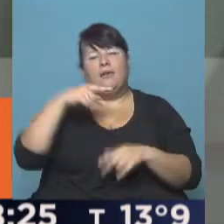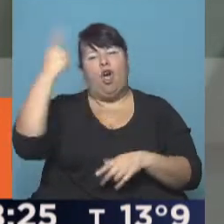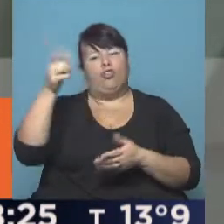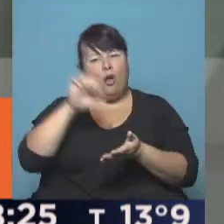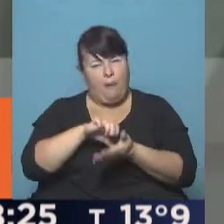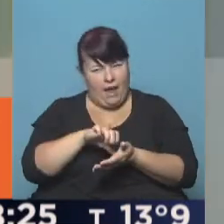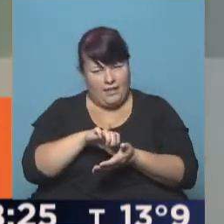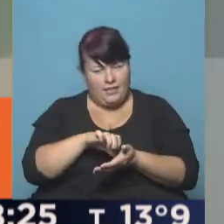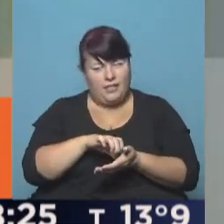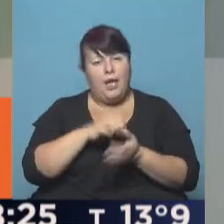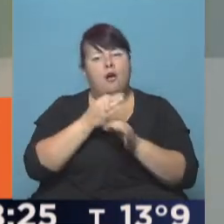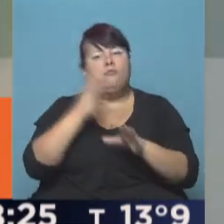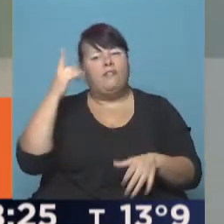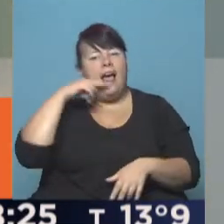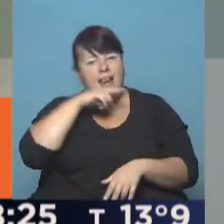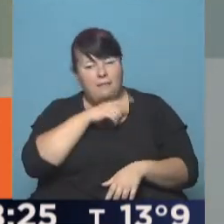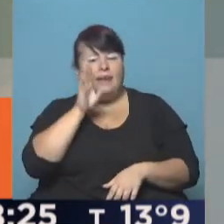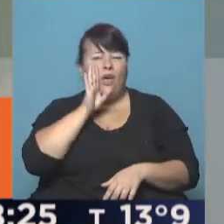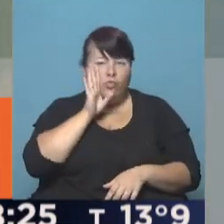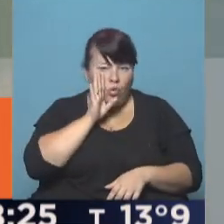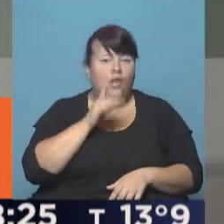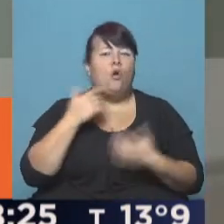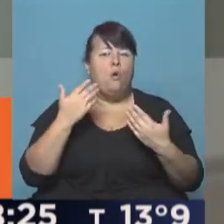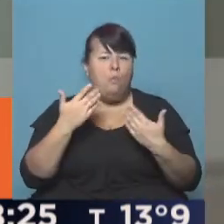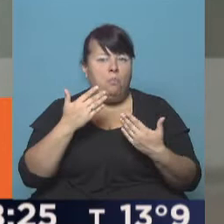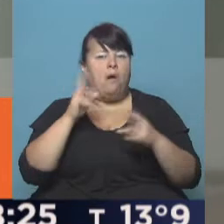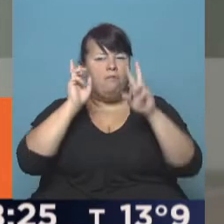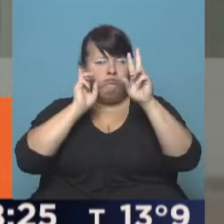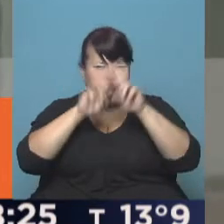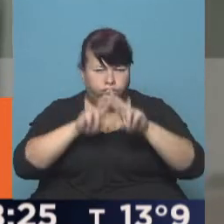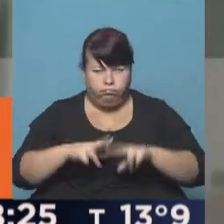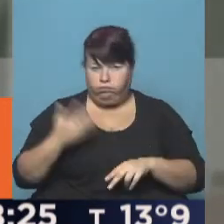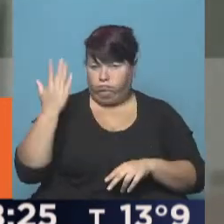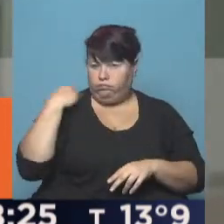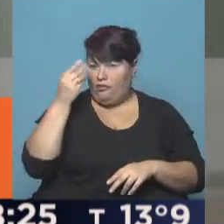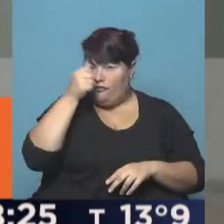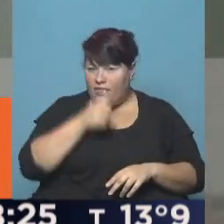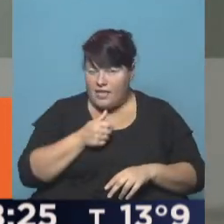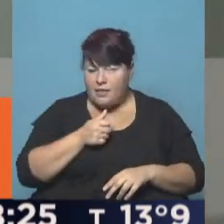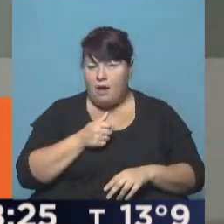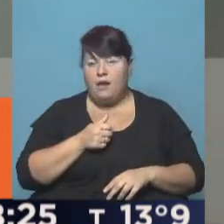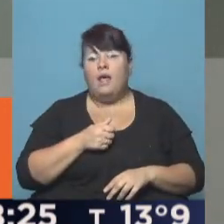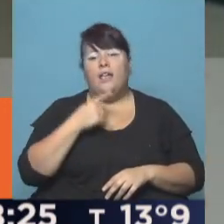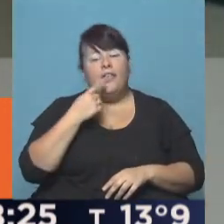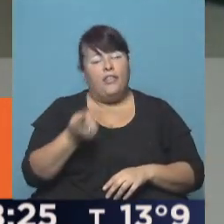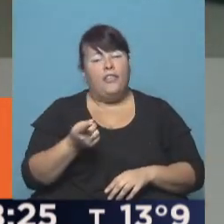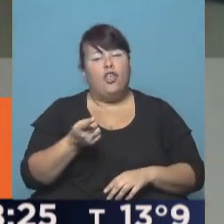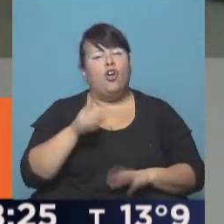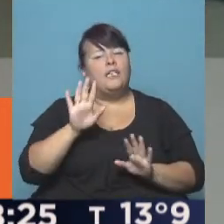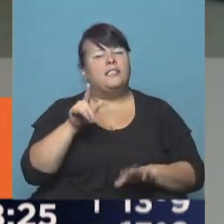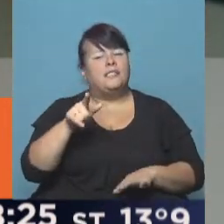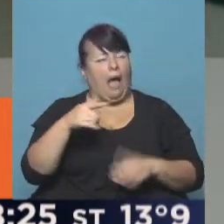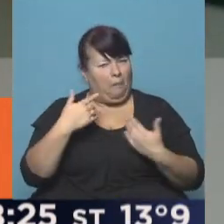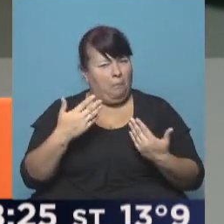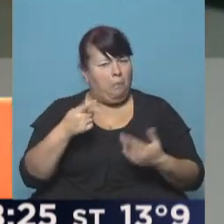exterior, y especialistas alemanes y estadounidenses que pudieron revisarlo este último fin de semana indicaron que se encontraba en